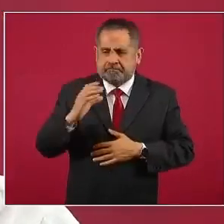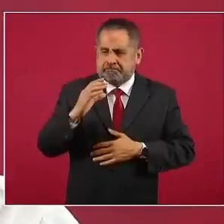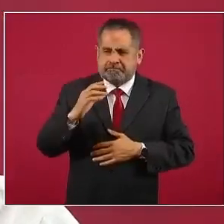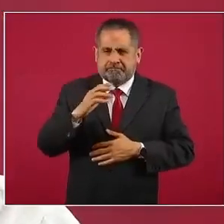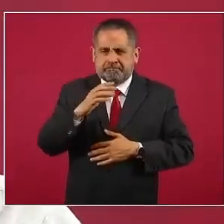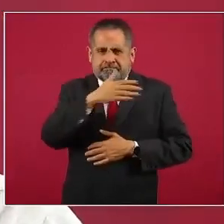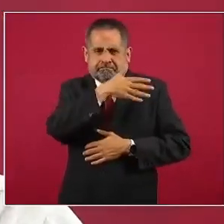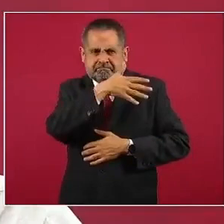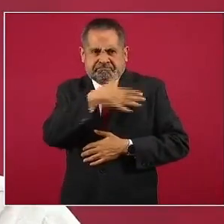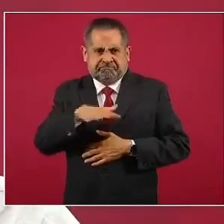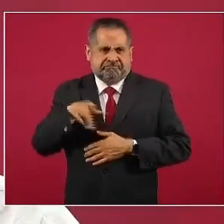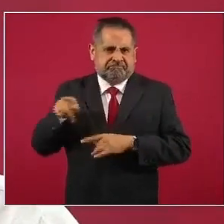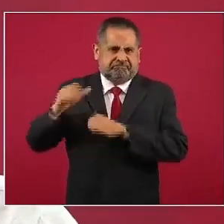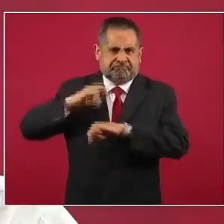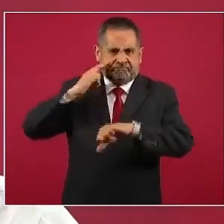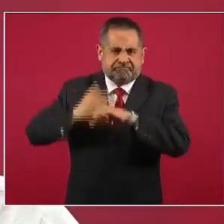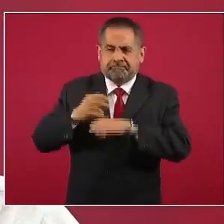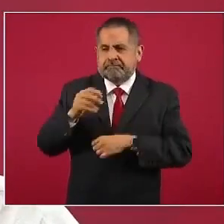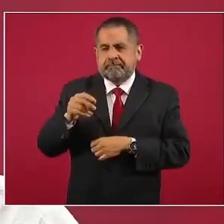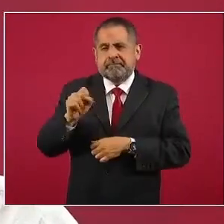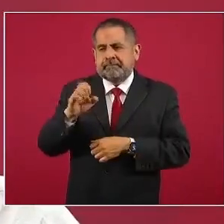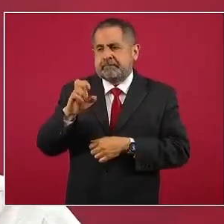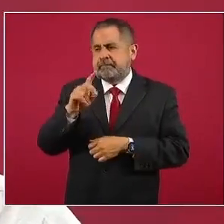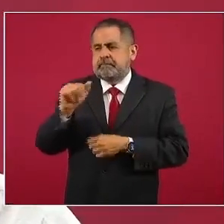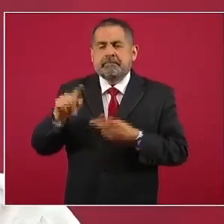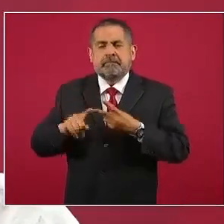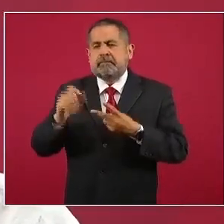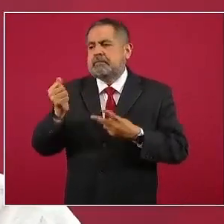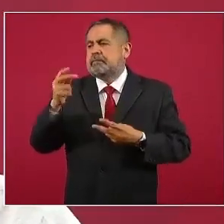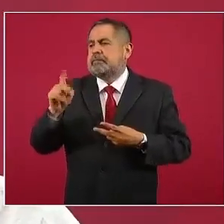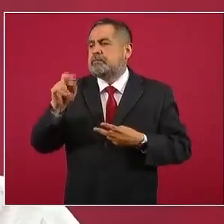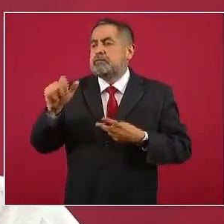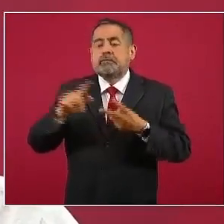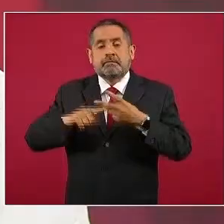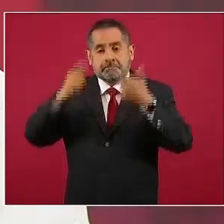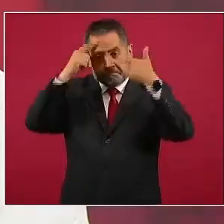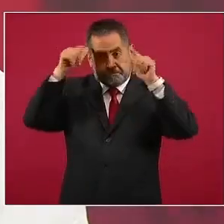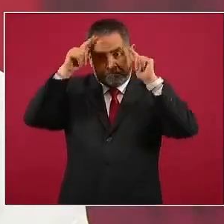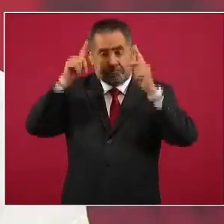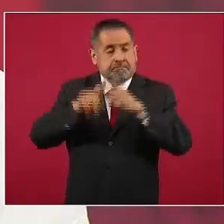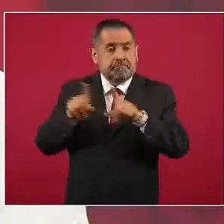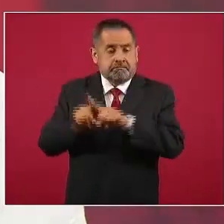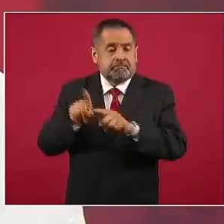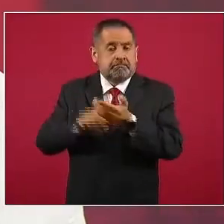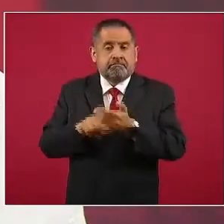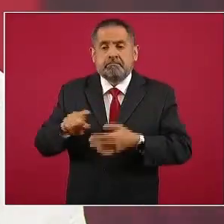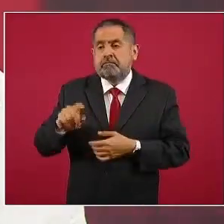la Defensa y también al almirante secretario de Marina, el almirante